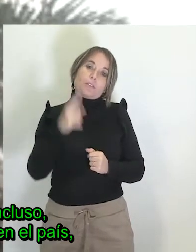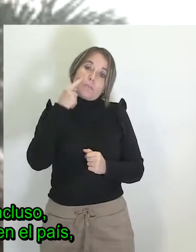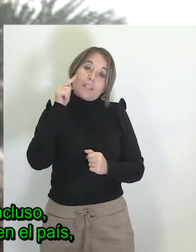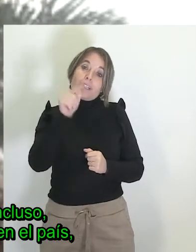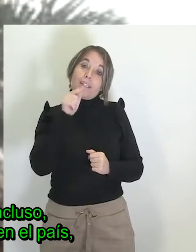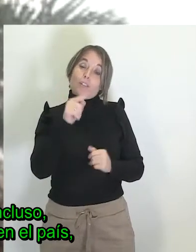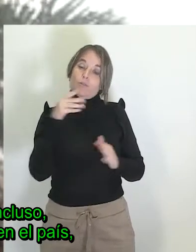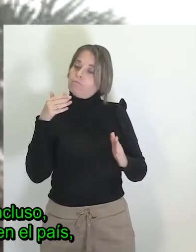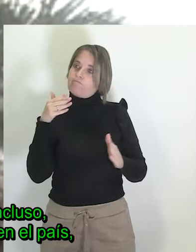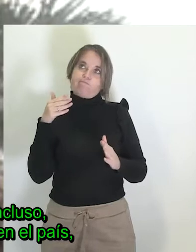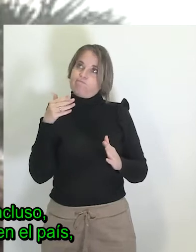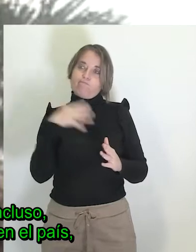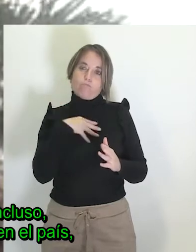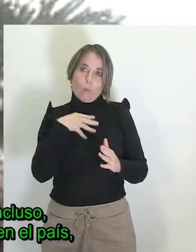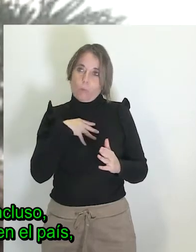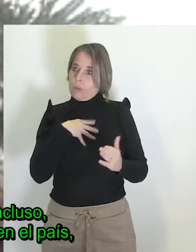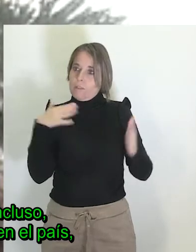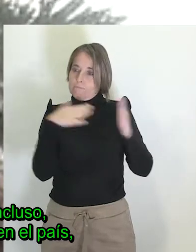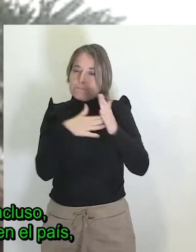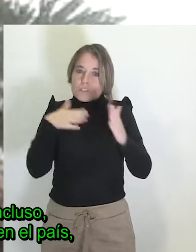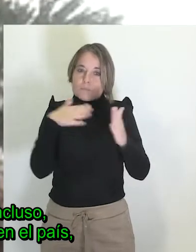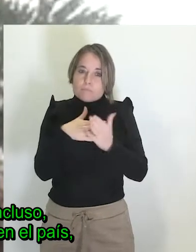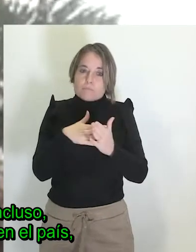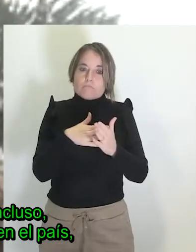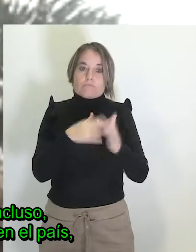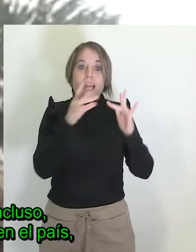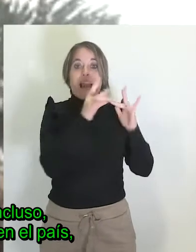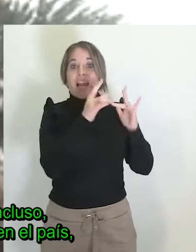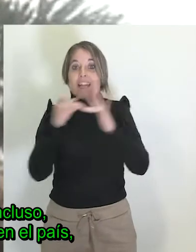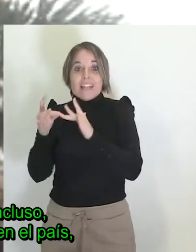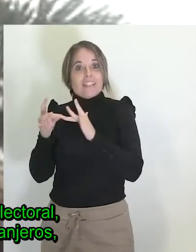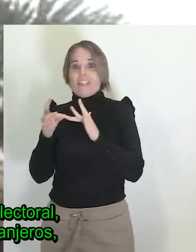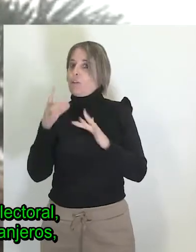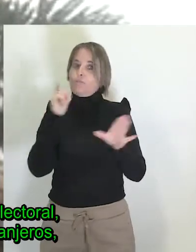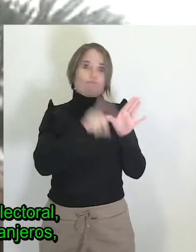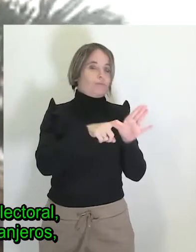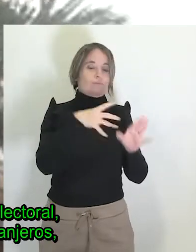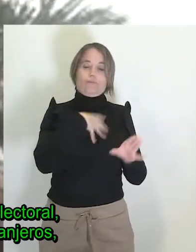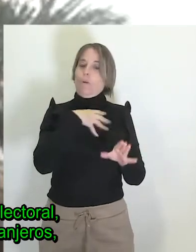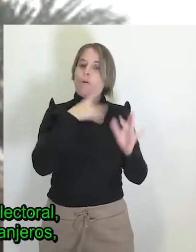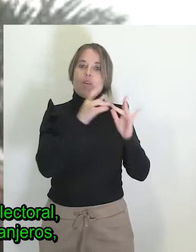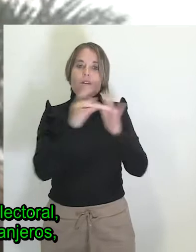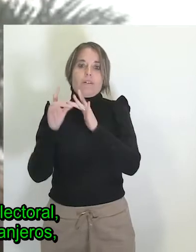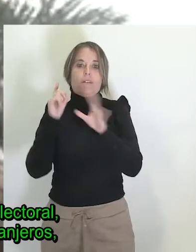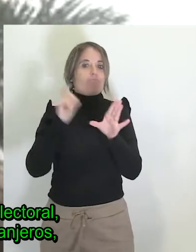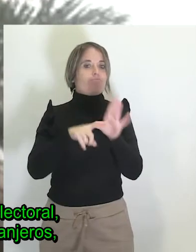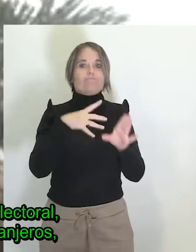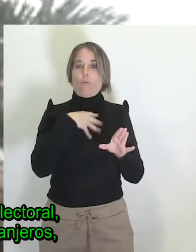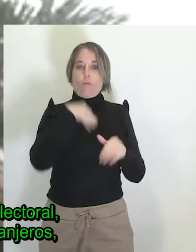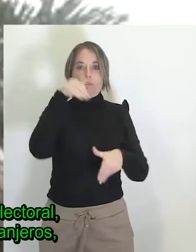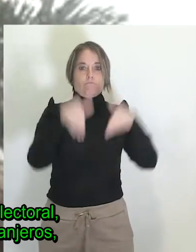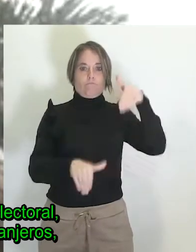y que impide que actores, liderazgos en el país puedan participar en un proceso